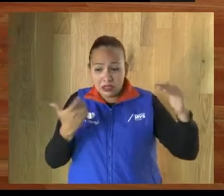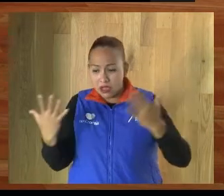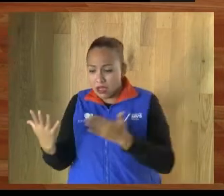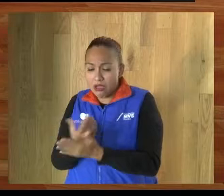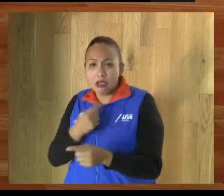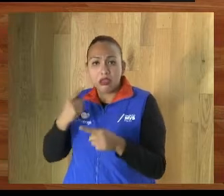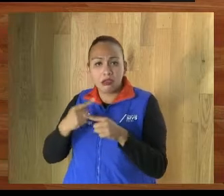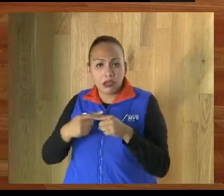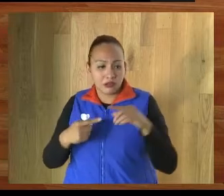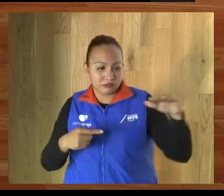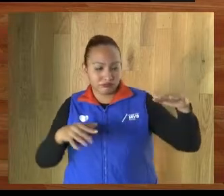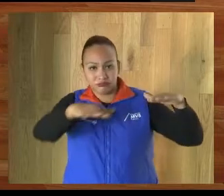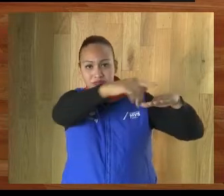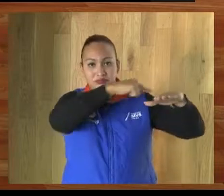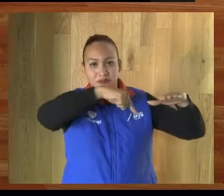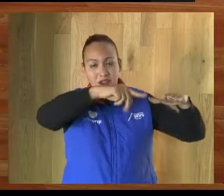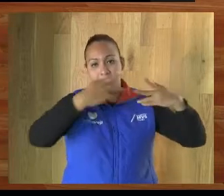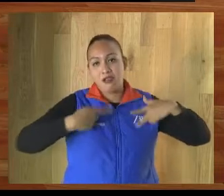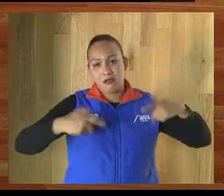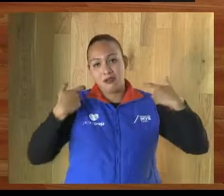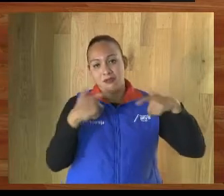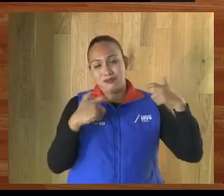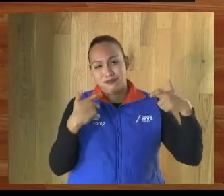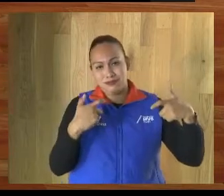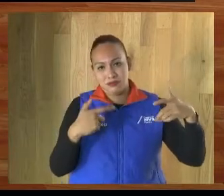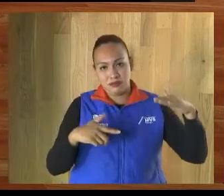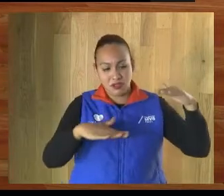piensen en otras personas, ¿no?